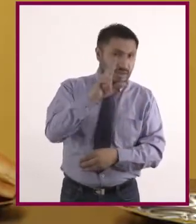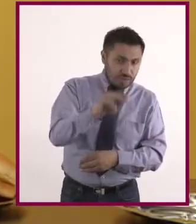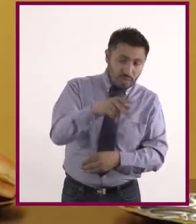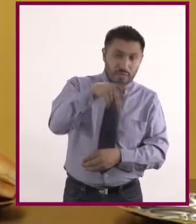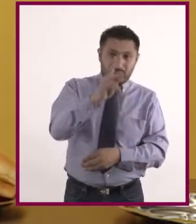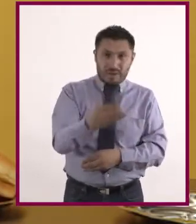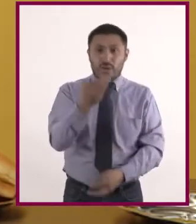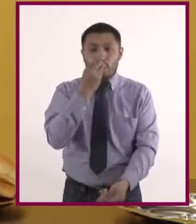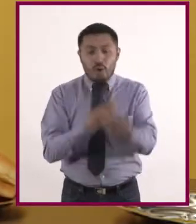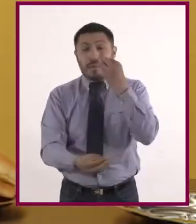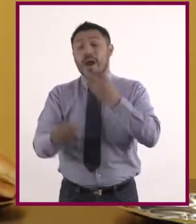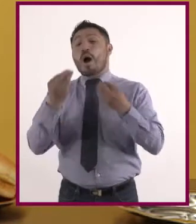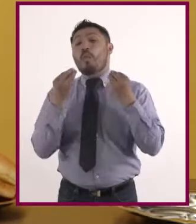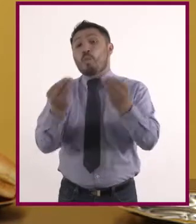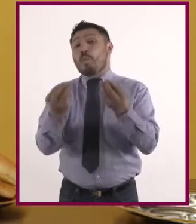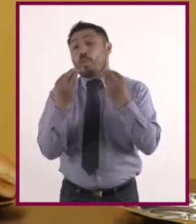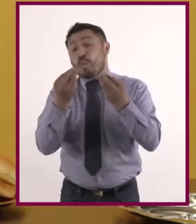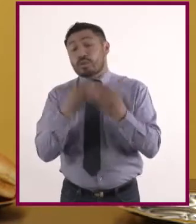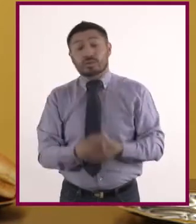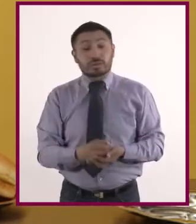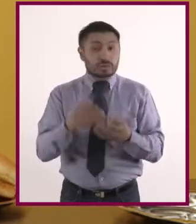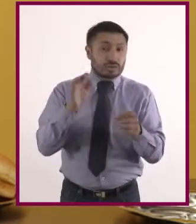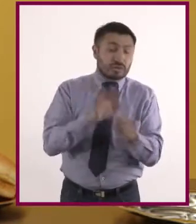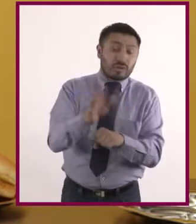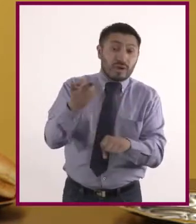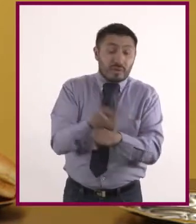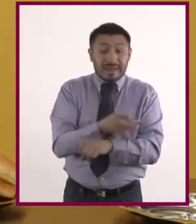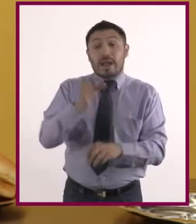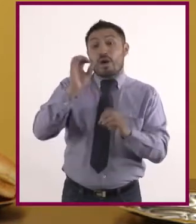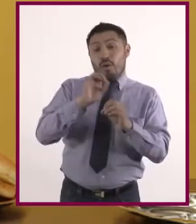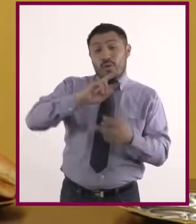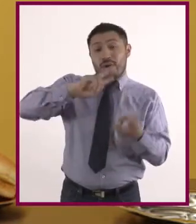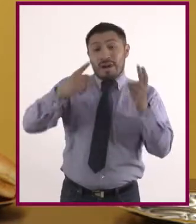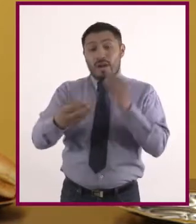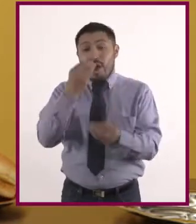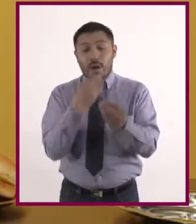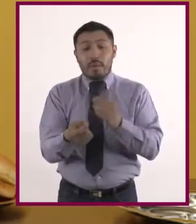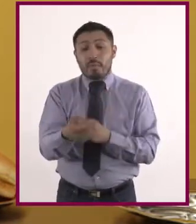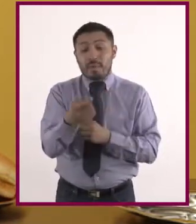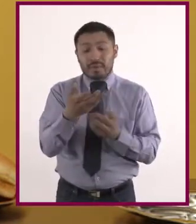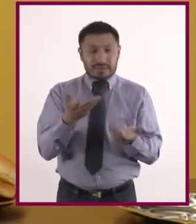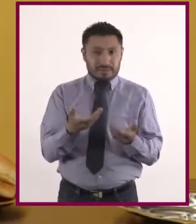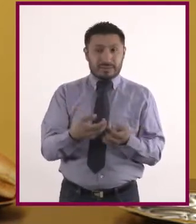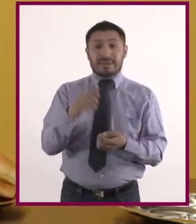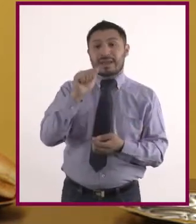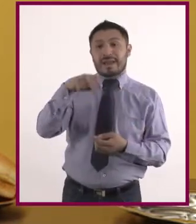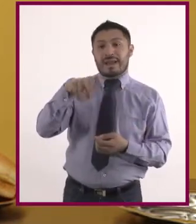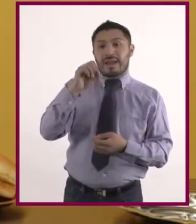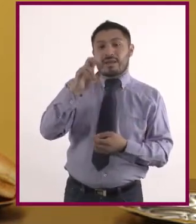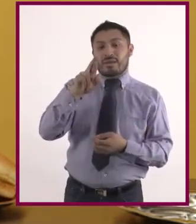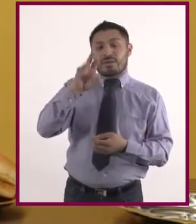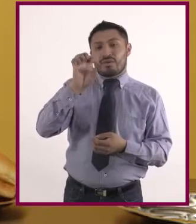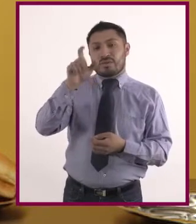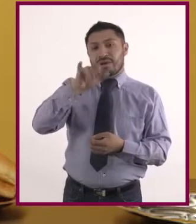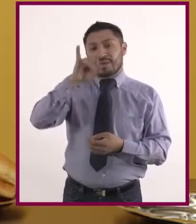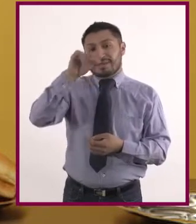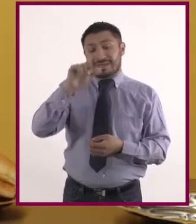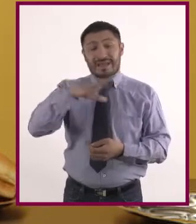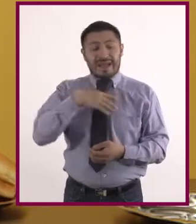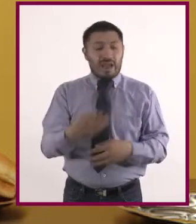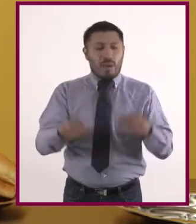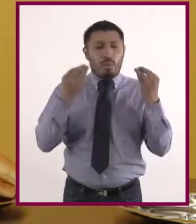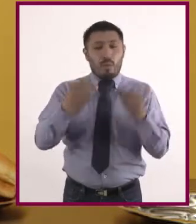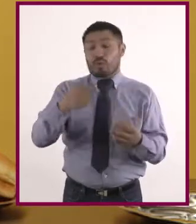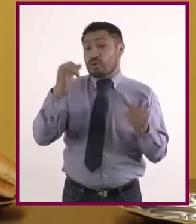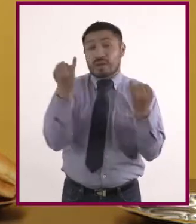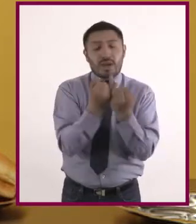asociado con los alimentos es la anorexia. Según la Encuesta Nacional de Salud, en México se registran 20 mil casos nuevos de anorexia y de bulimia cada